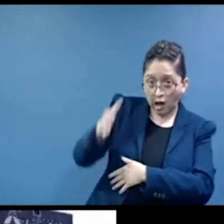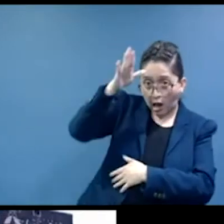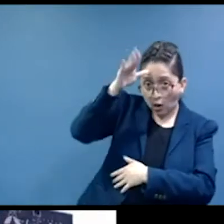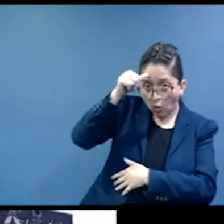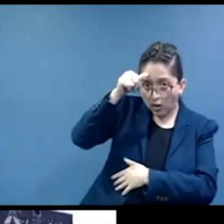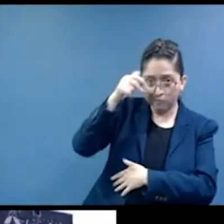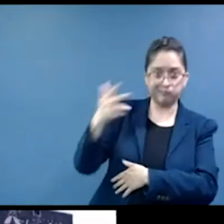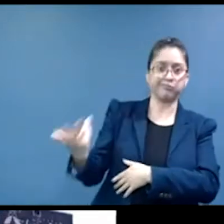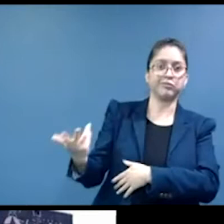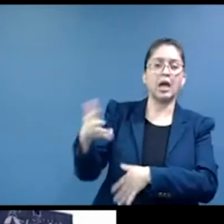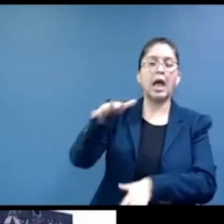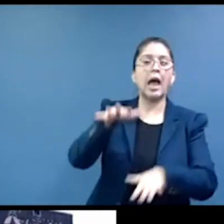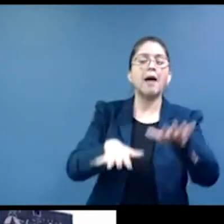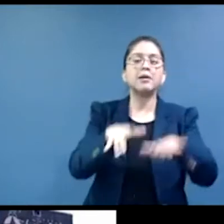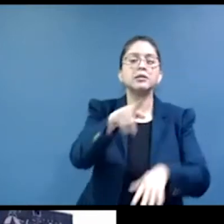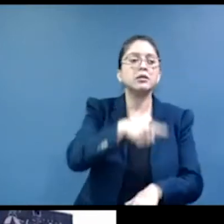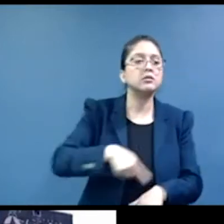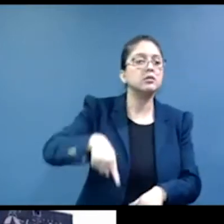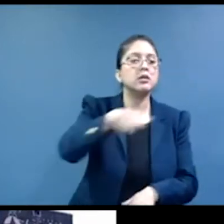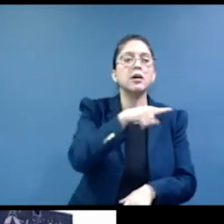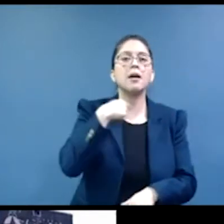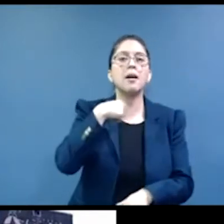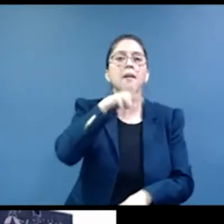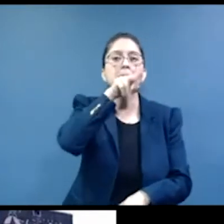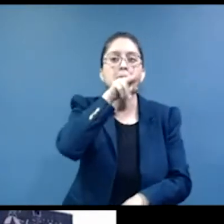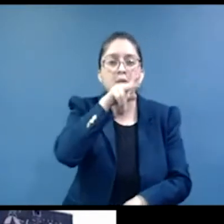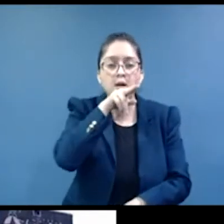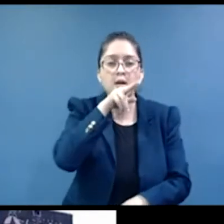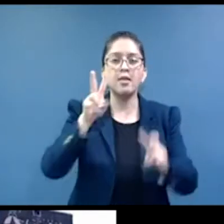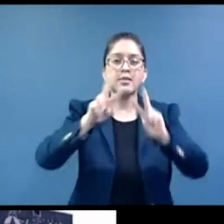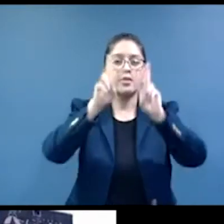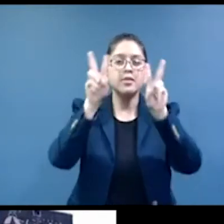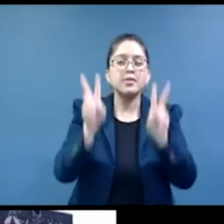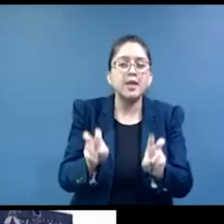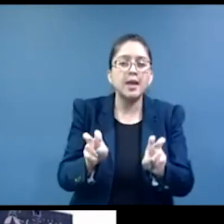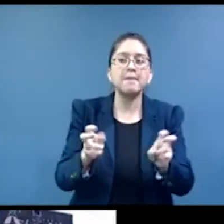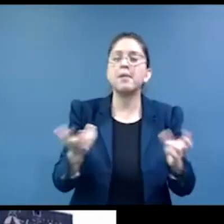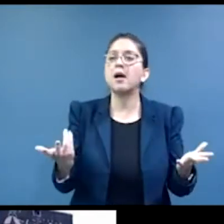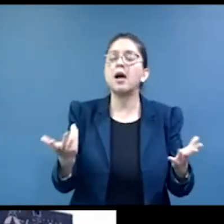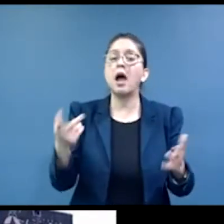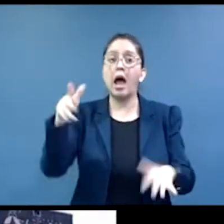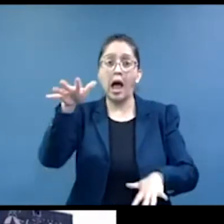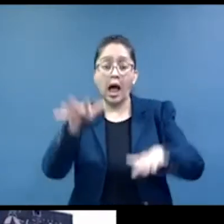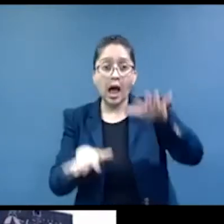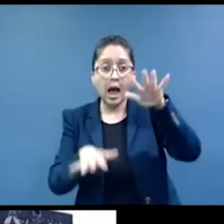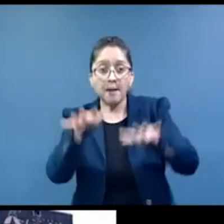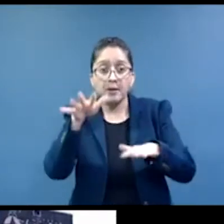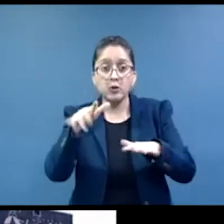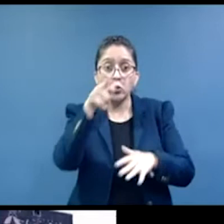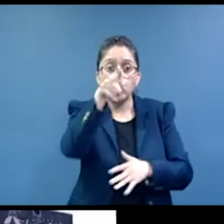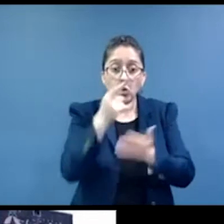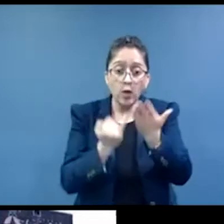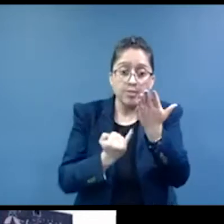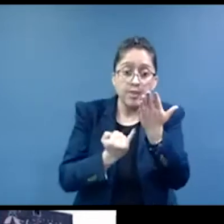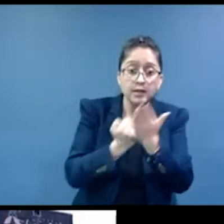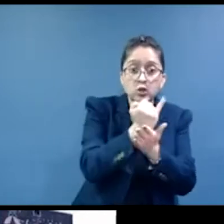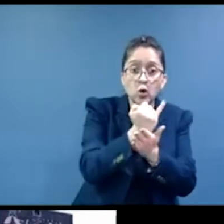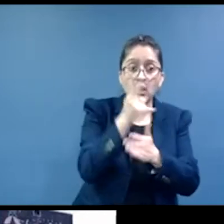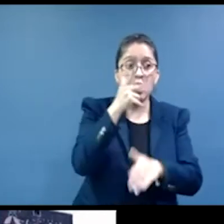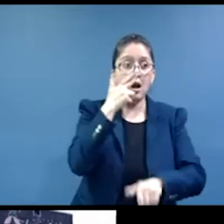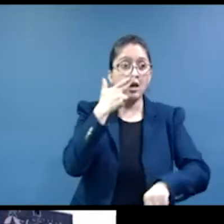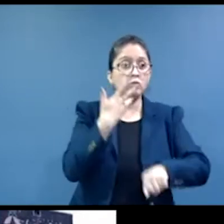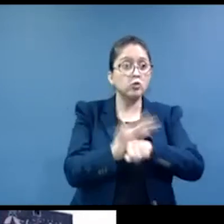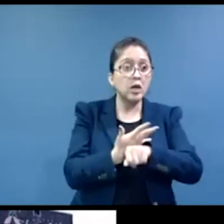preocupante porque perpetúa este estereotipo de que no se pueden tomar decisiones de manera autónoma